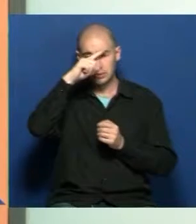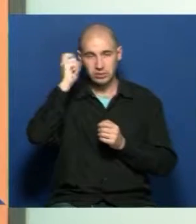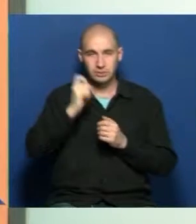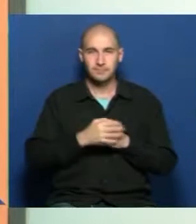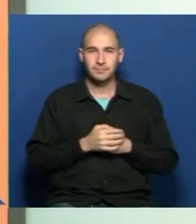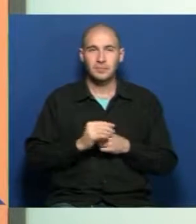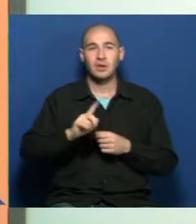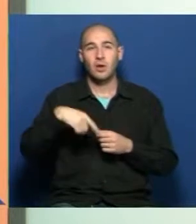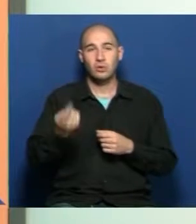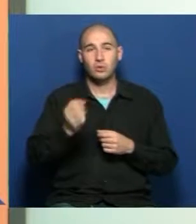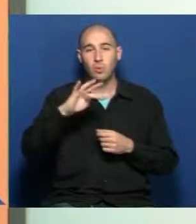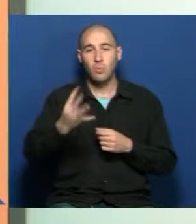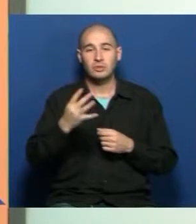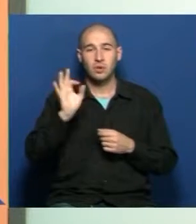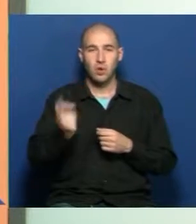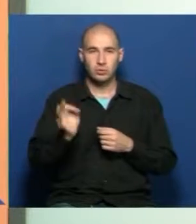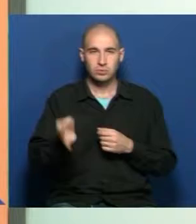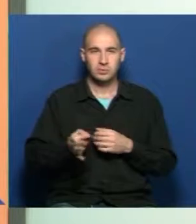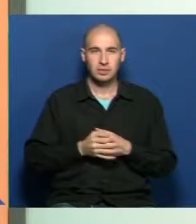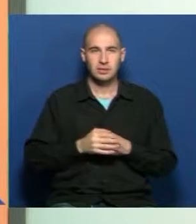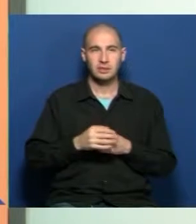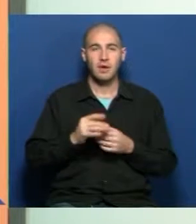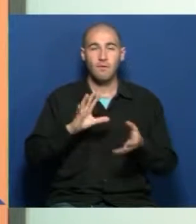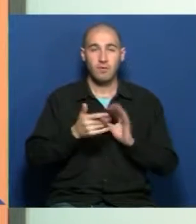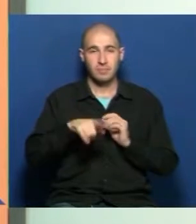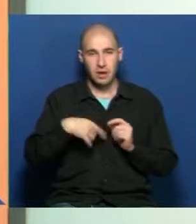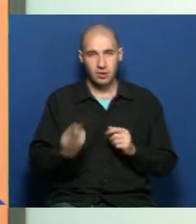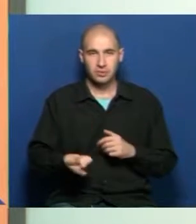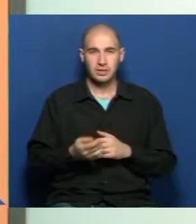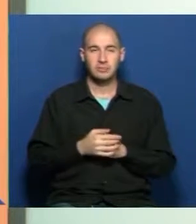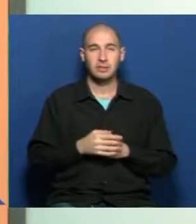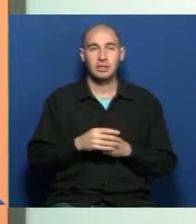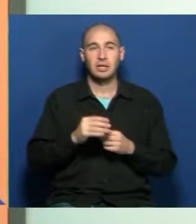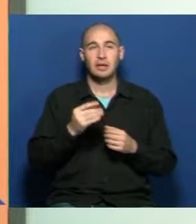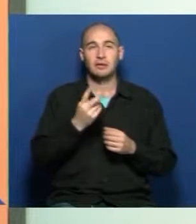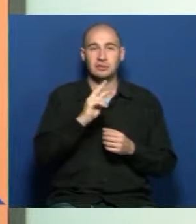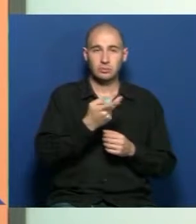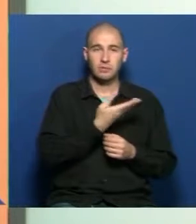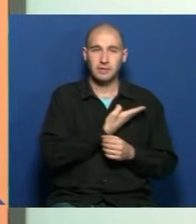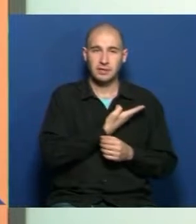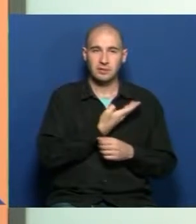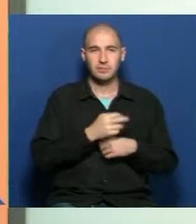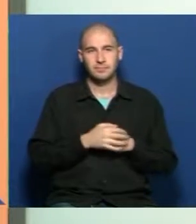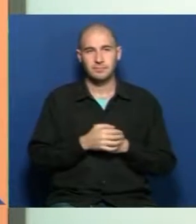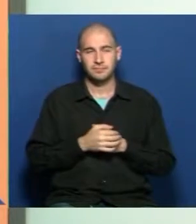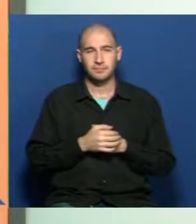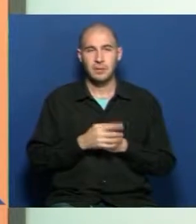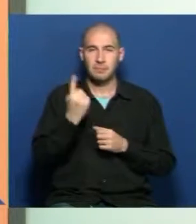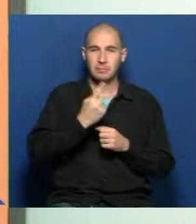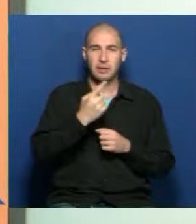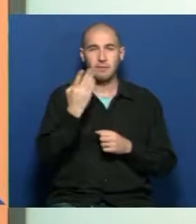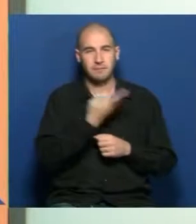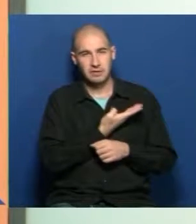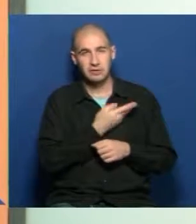Nación, y el otro el 4 de octubre. De la otra manera, 2 de febrero, y, no, 1 de